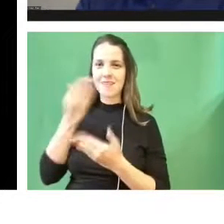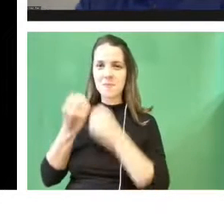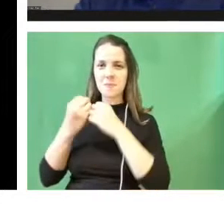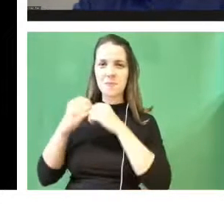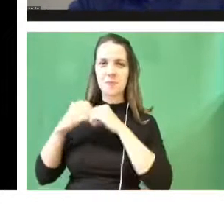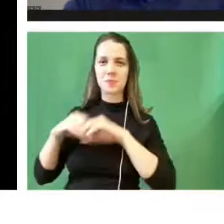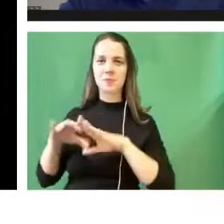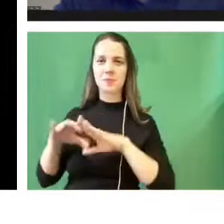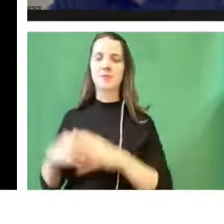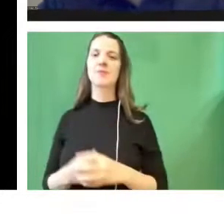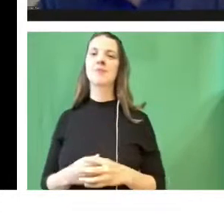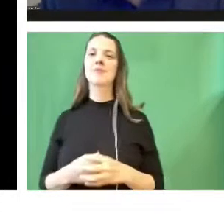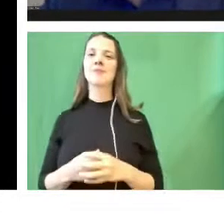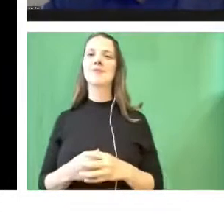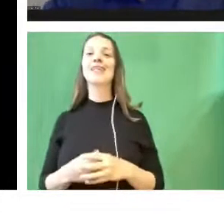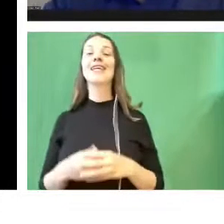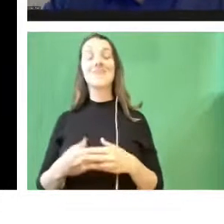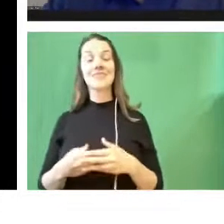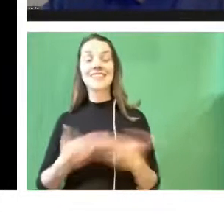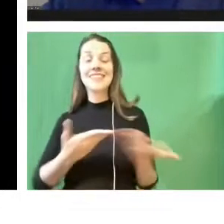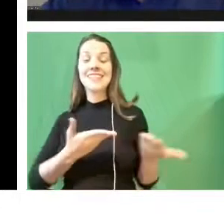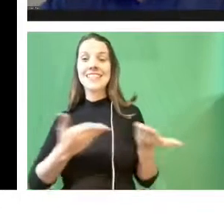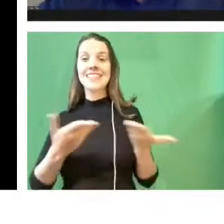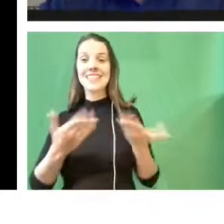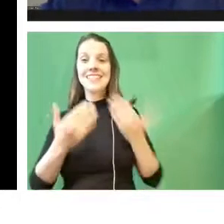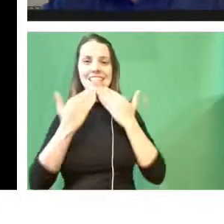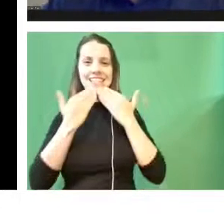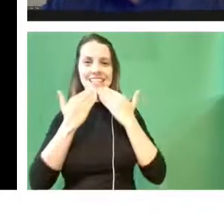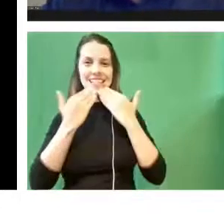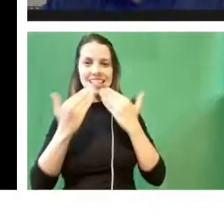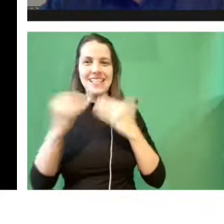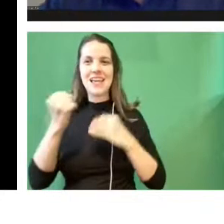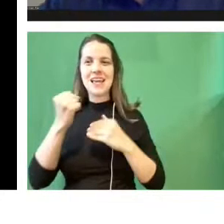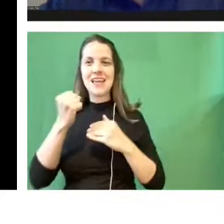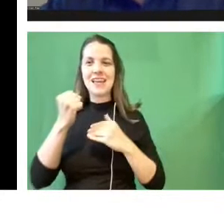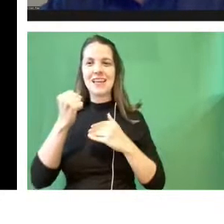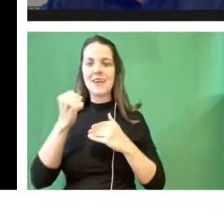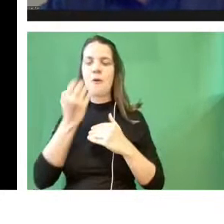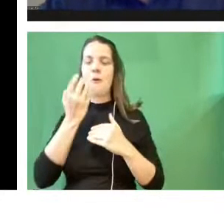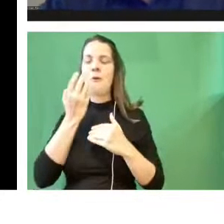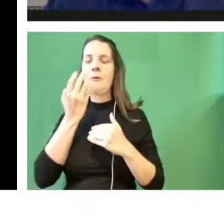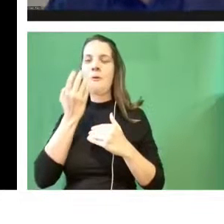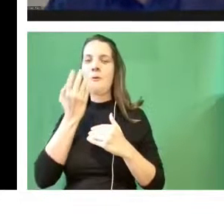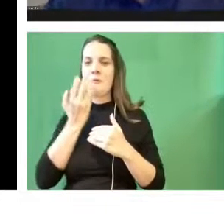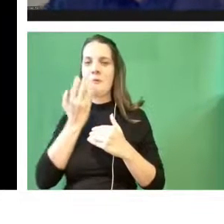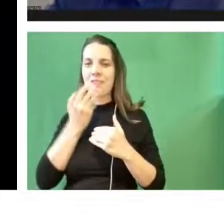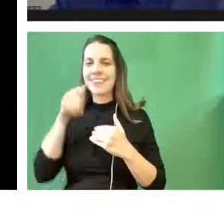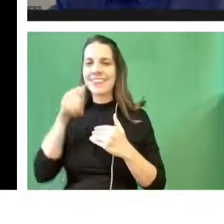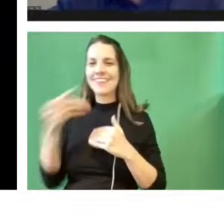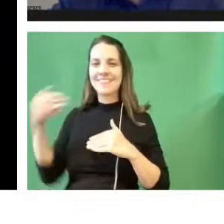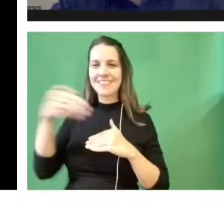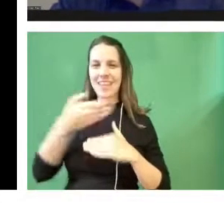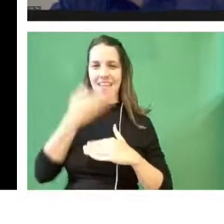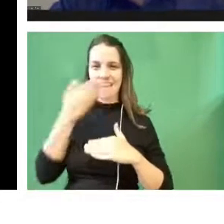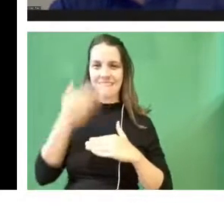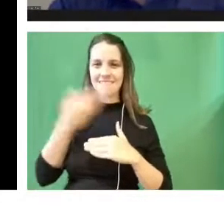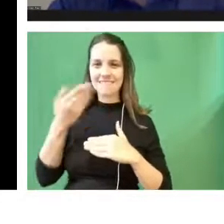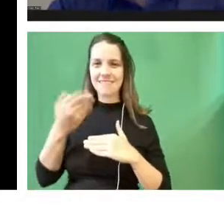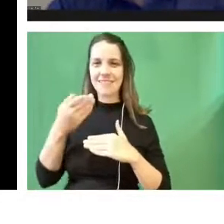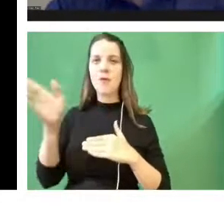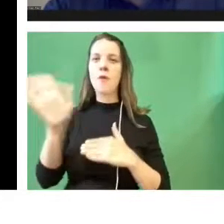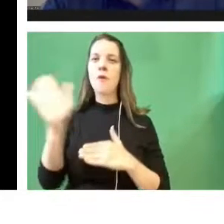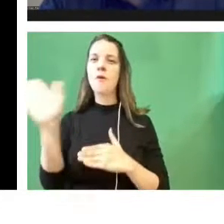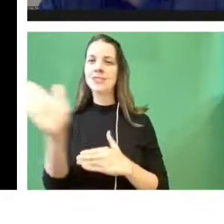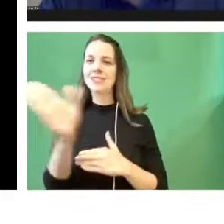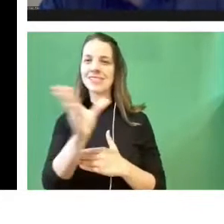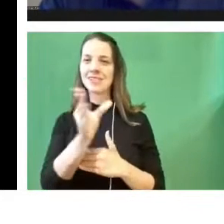Muchas gracias por la invitación, un gusto escuchar a los colegas y un saludo a quienes están ahí presentes y a todos los que están mirando también a